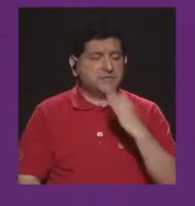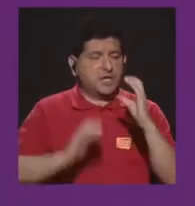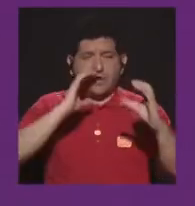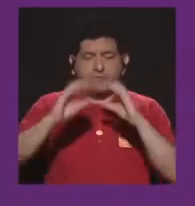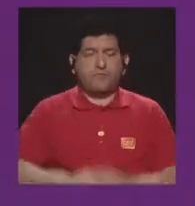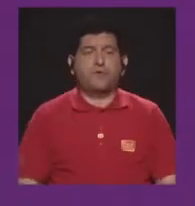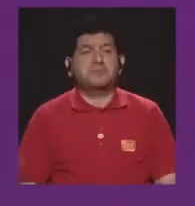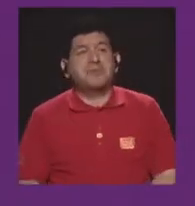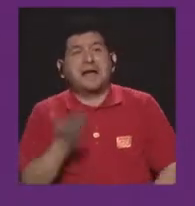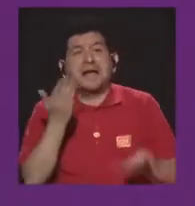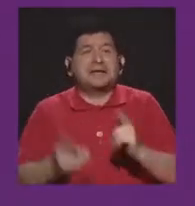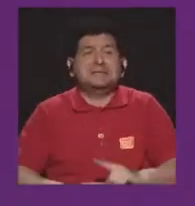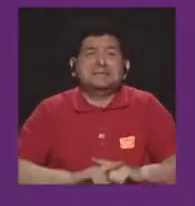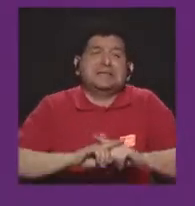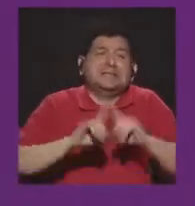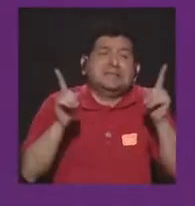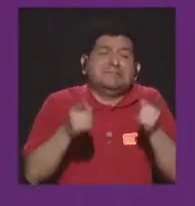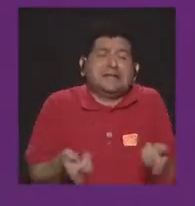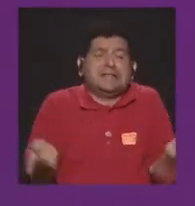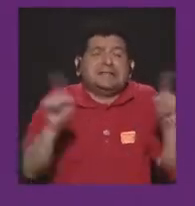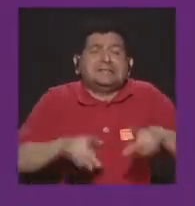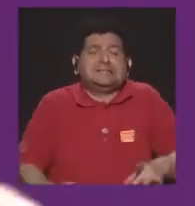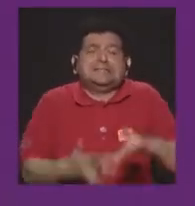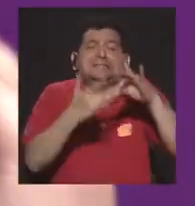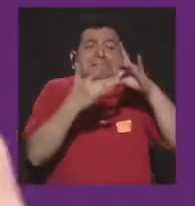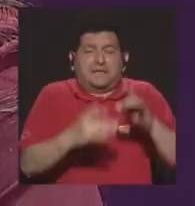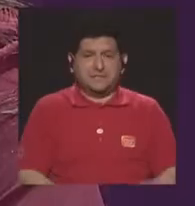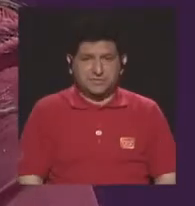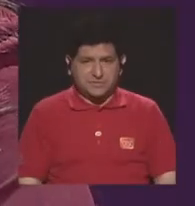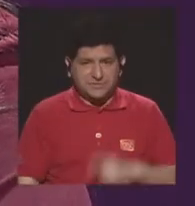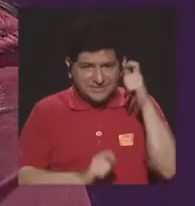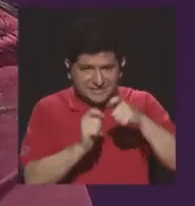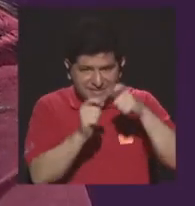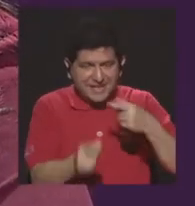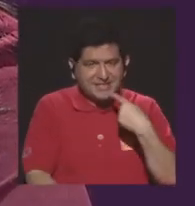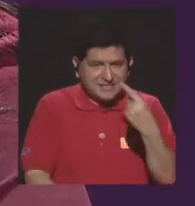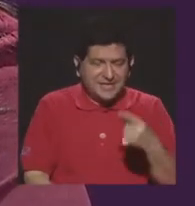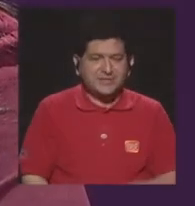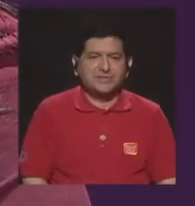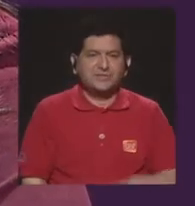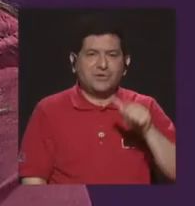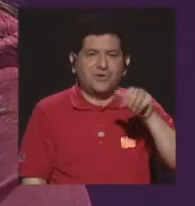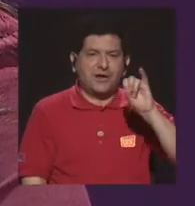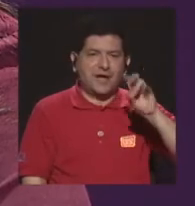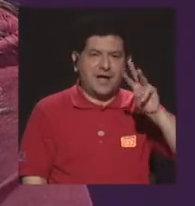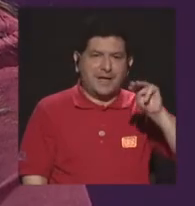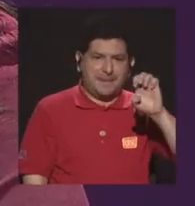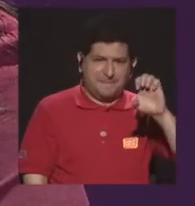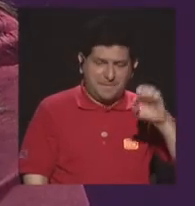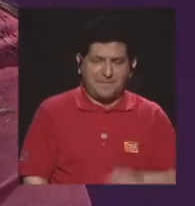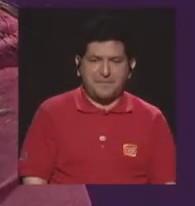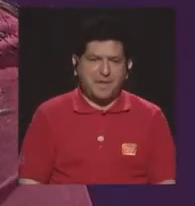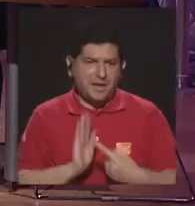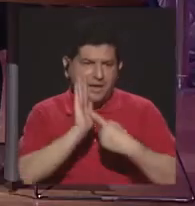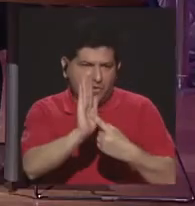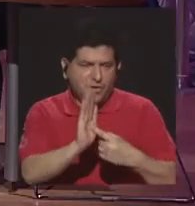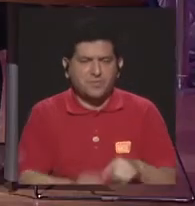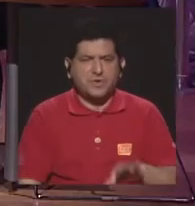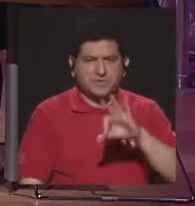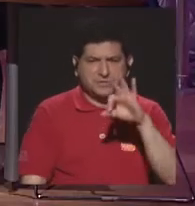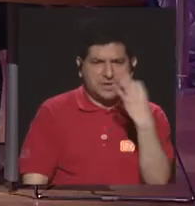comunicación, salvo brevísimas excepciones. Es decir, justamente lo que nos decía Aimé sobre el retrato de los